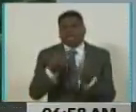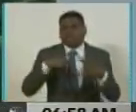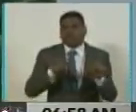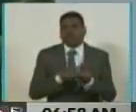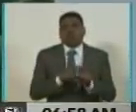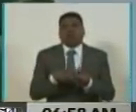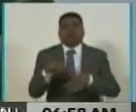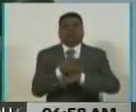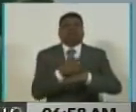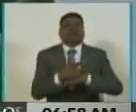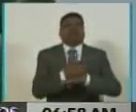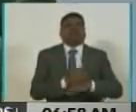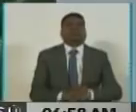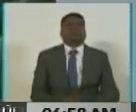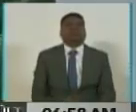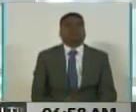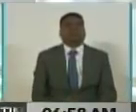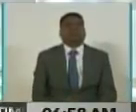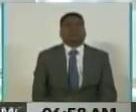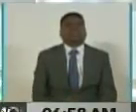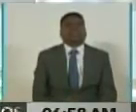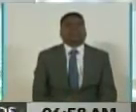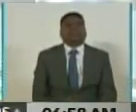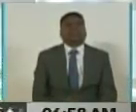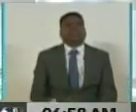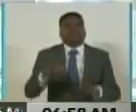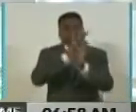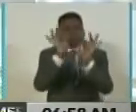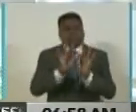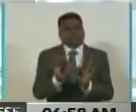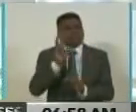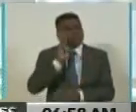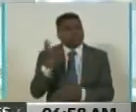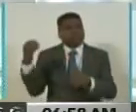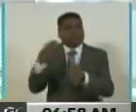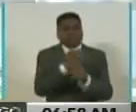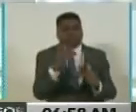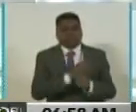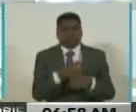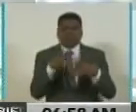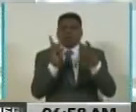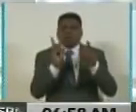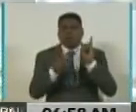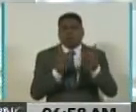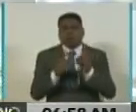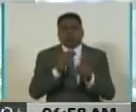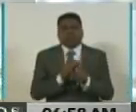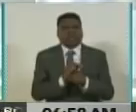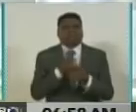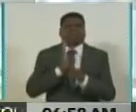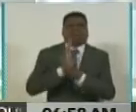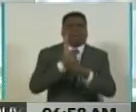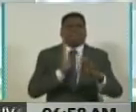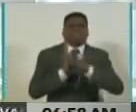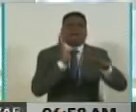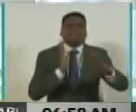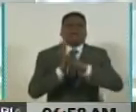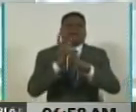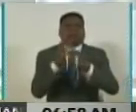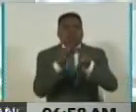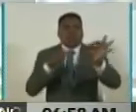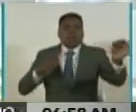del gobierno más radicalizado. De manera entonces que nosotros fuimos consiguiendo válvulas de escape que nos impidieron o nos